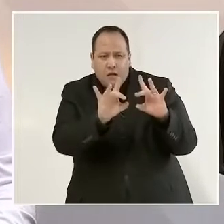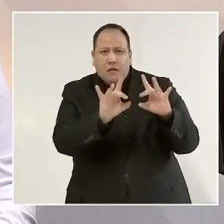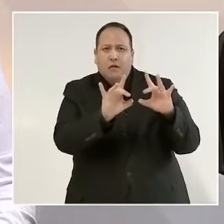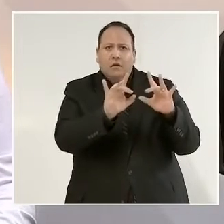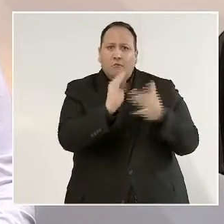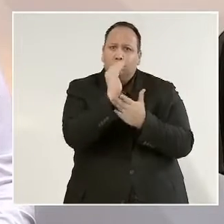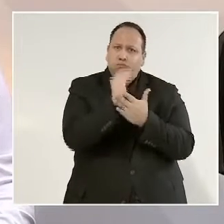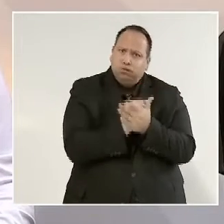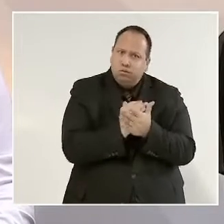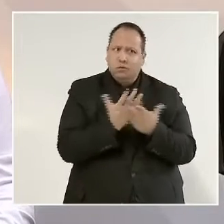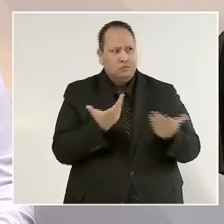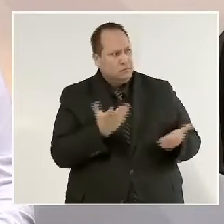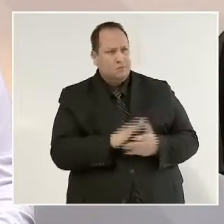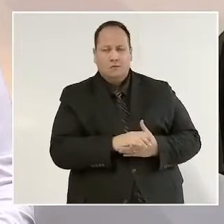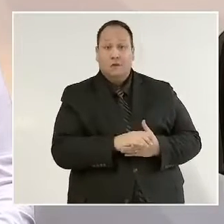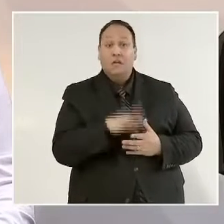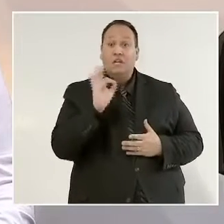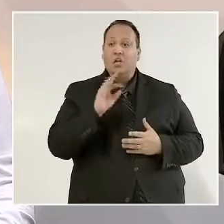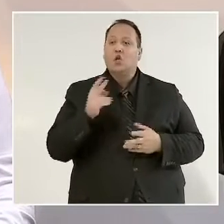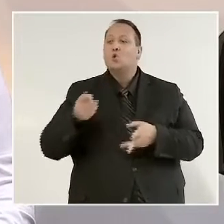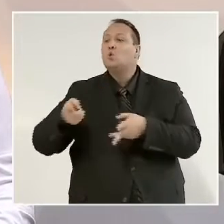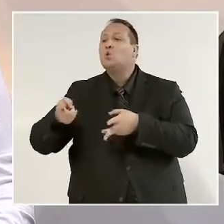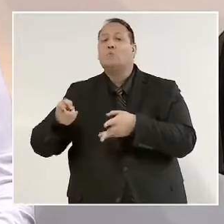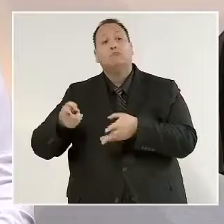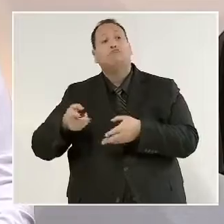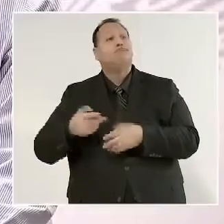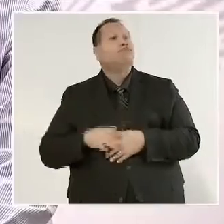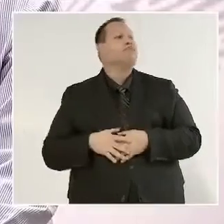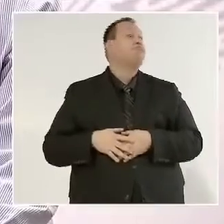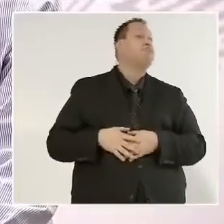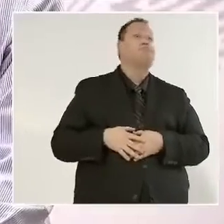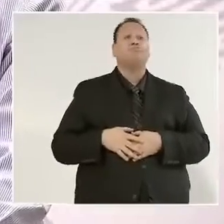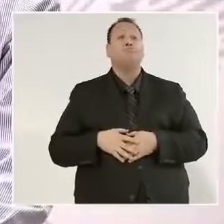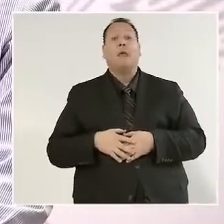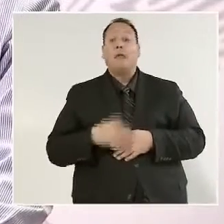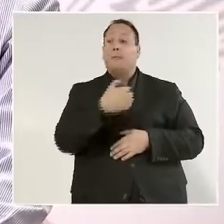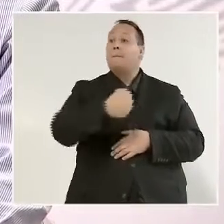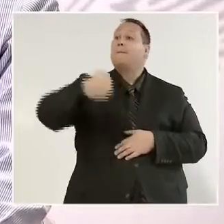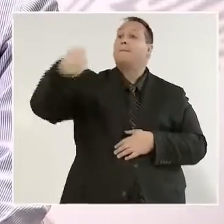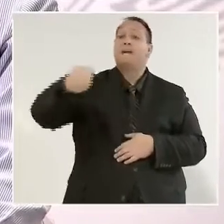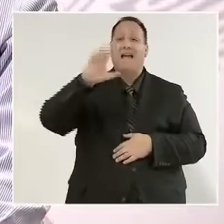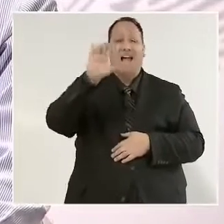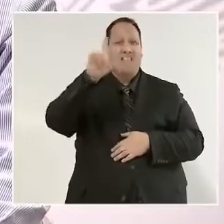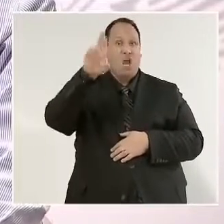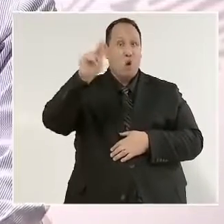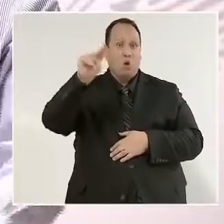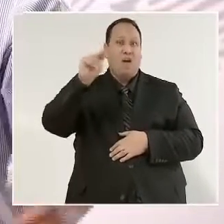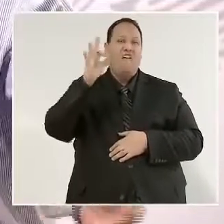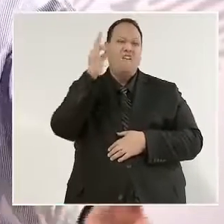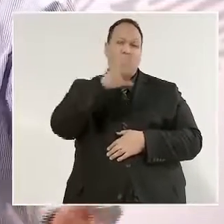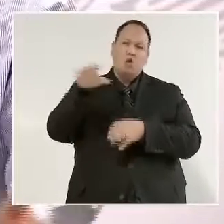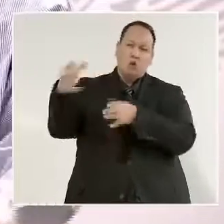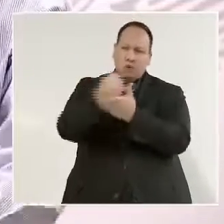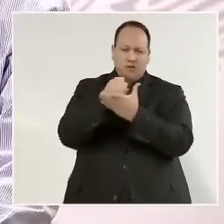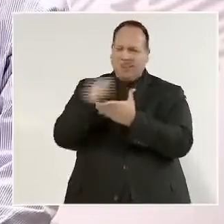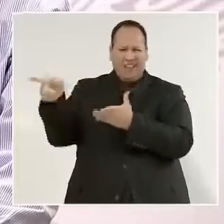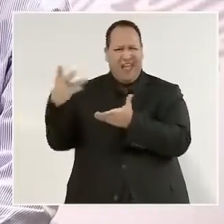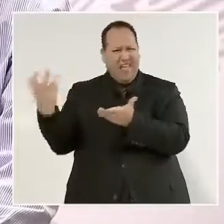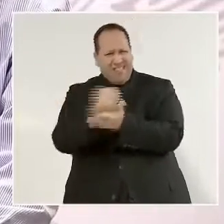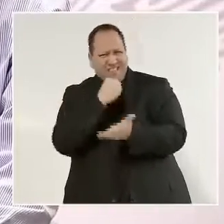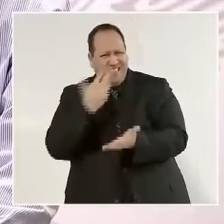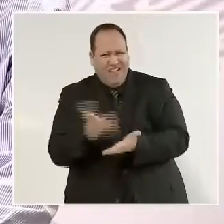si no se hubiese hecho el fraude para imponer a Calderón, porque no ganó